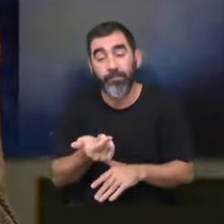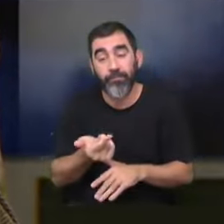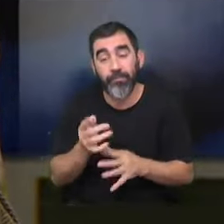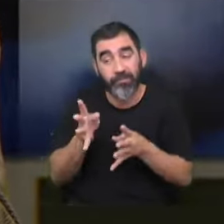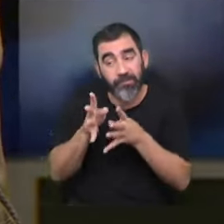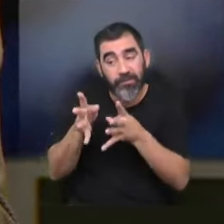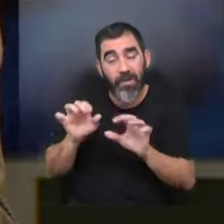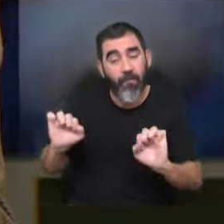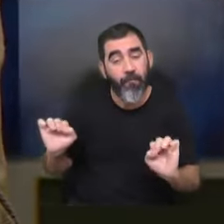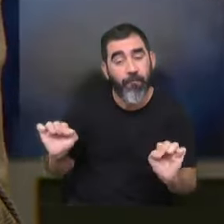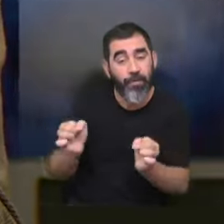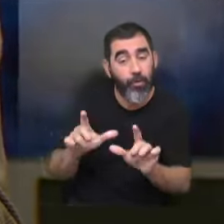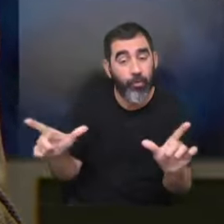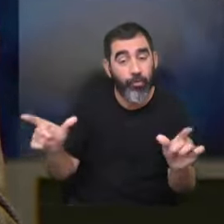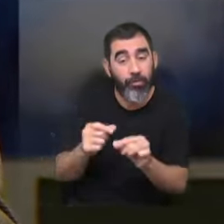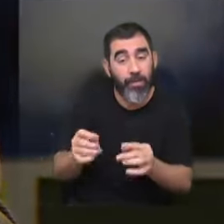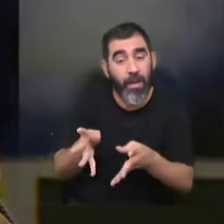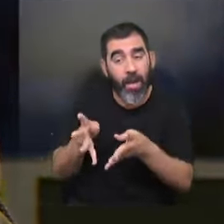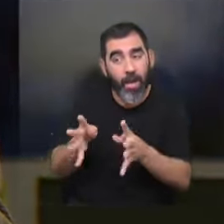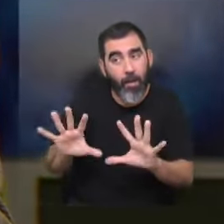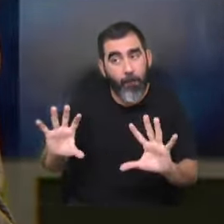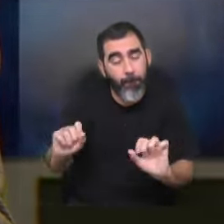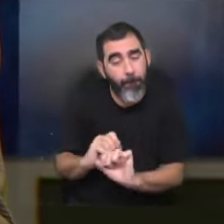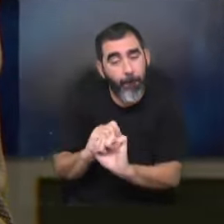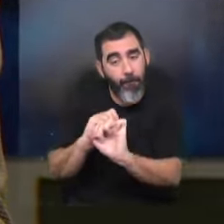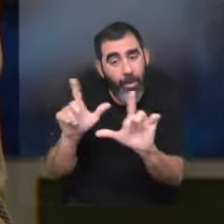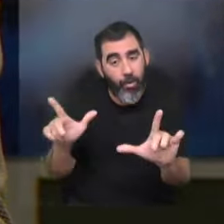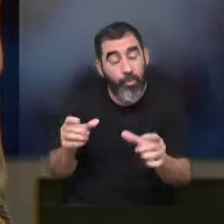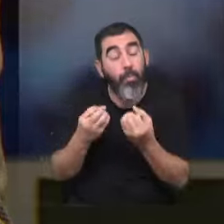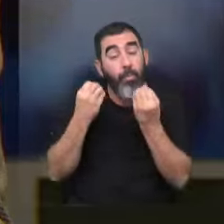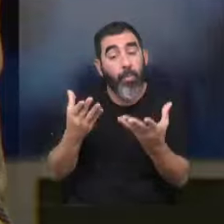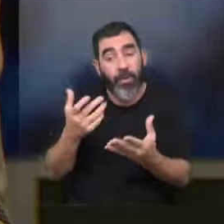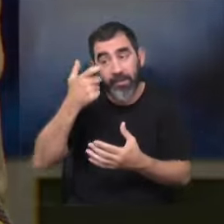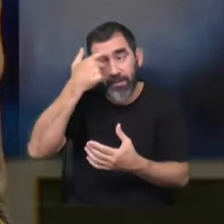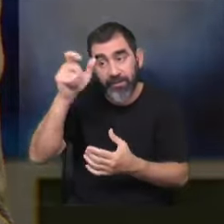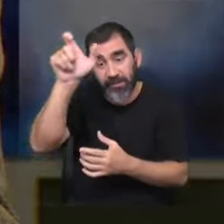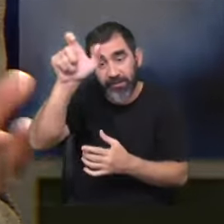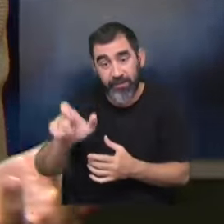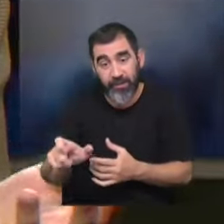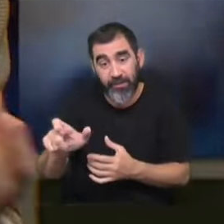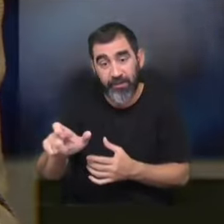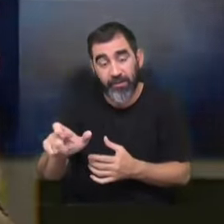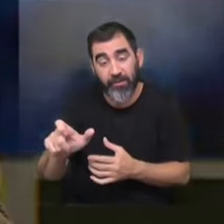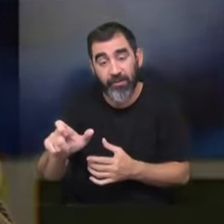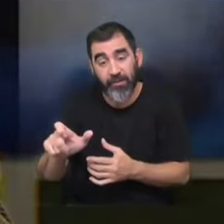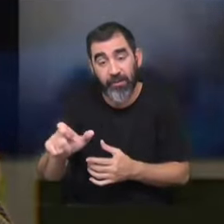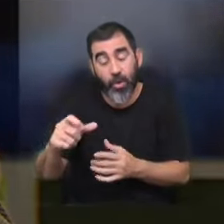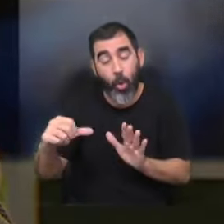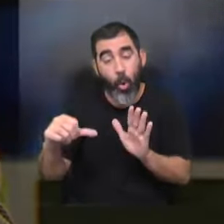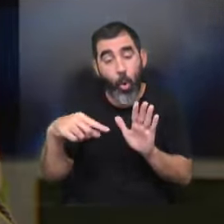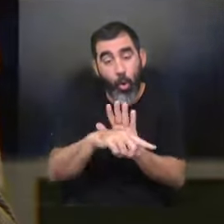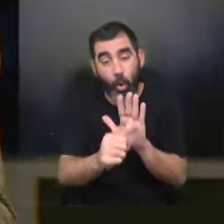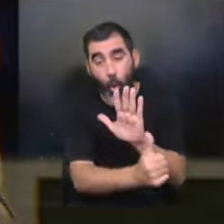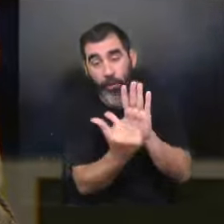Guerra Fría no haya terminado en una guerra caliente mismo, es que los científicos de tanto de Occidente y